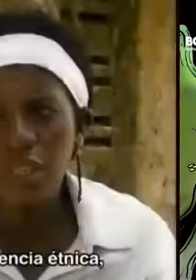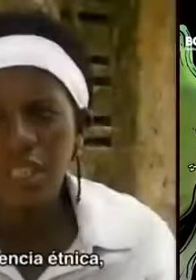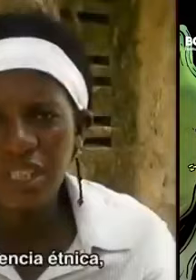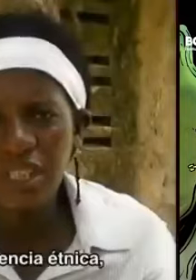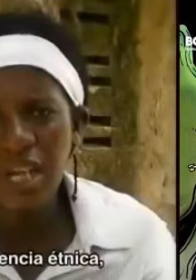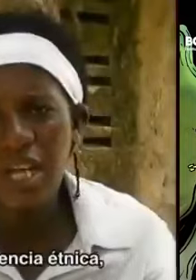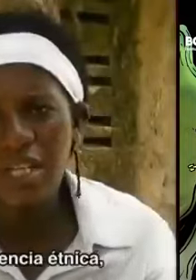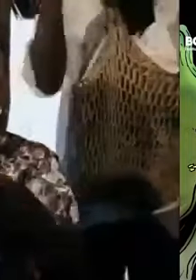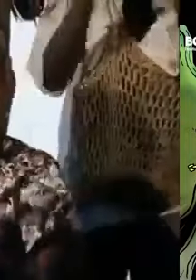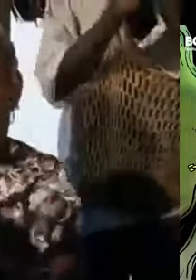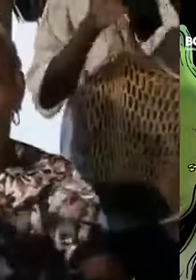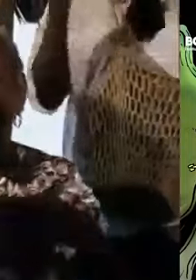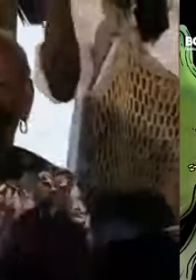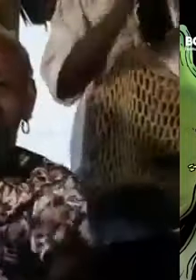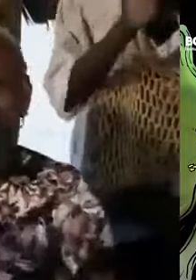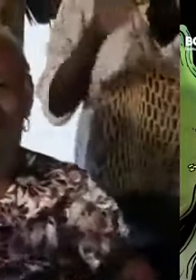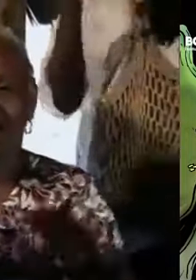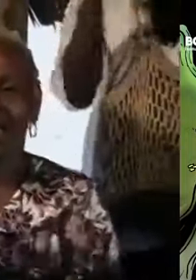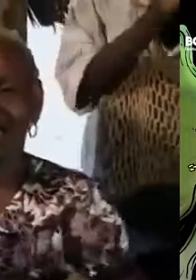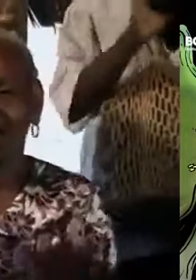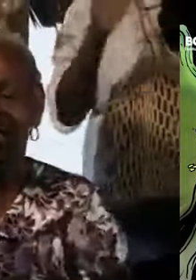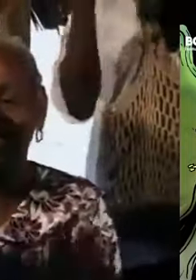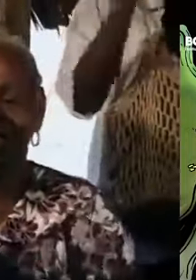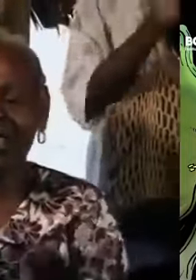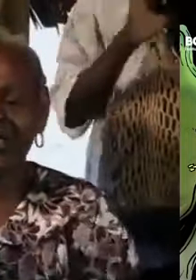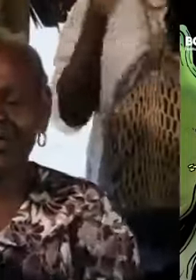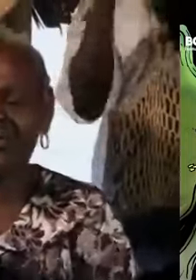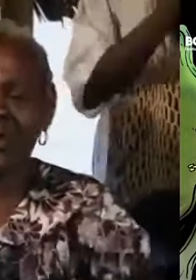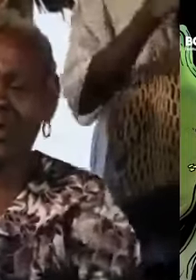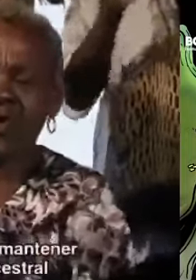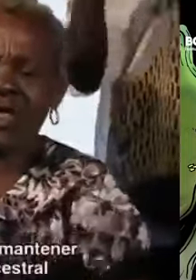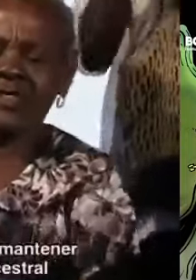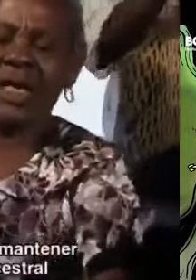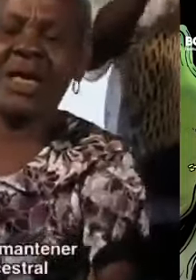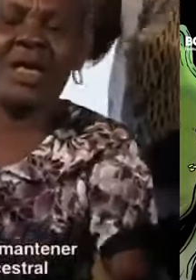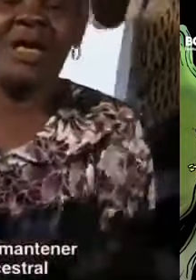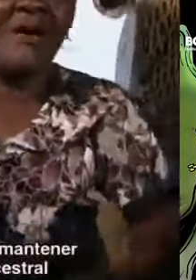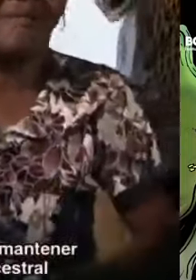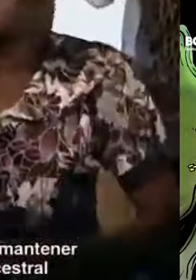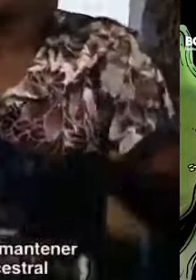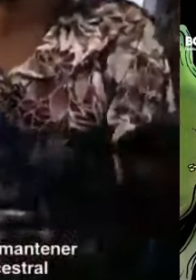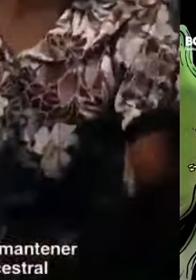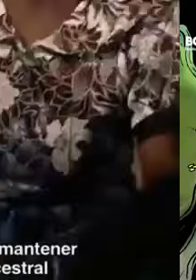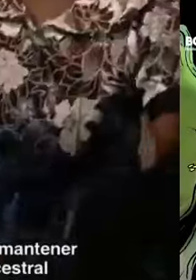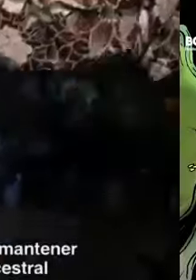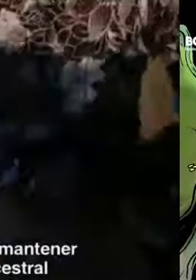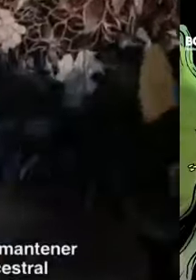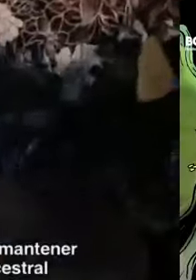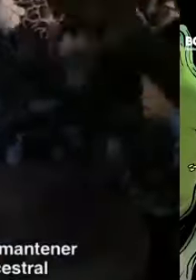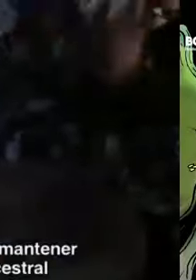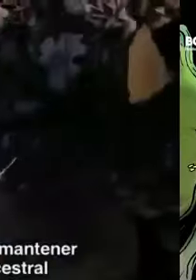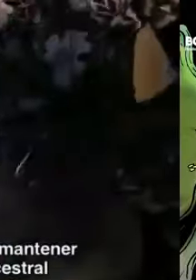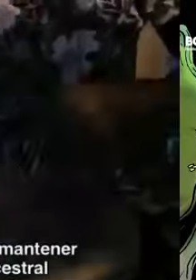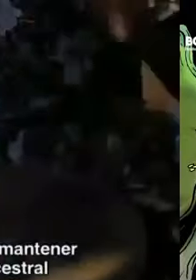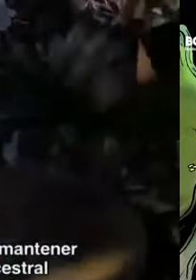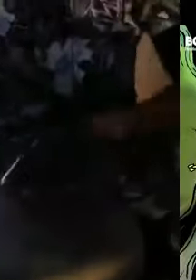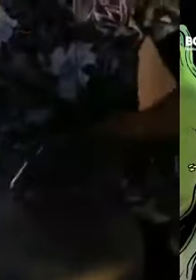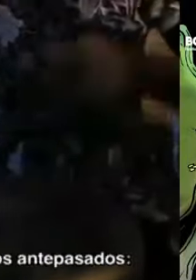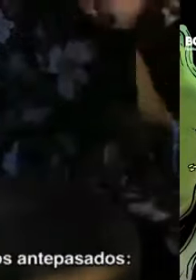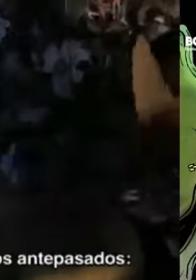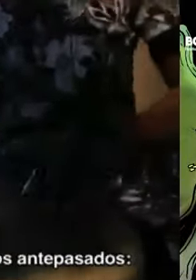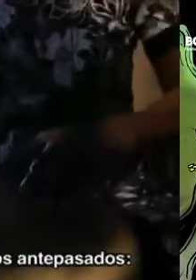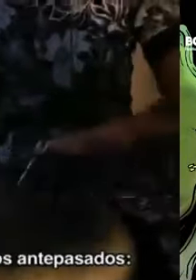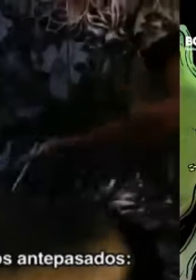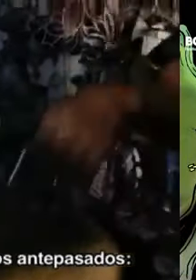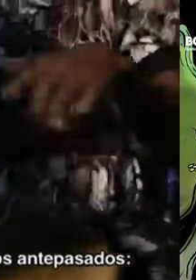Parilla. Potequía, disuto, como cuadro, así libí, pasuto guarda memoria